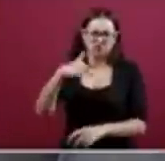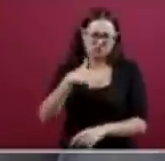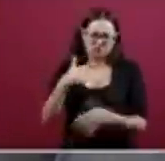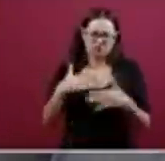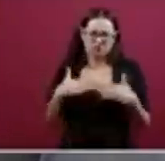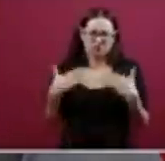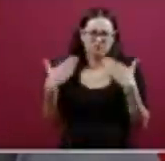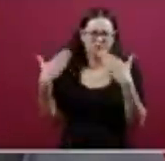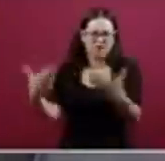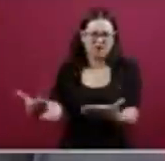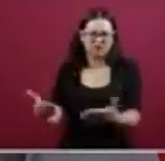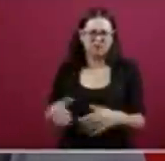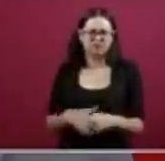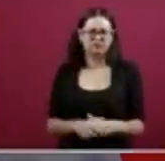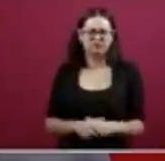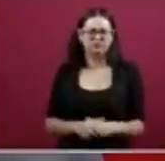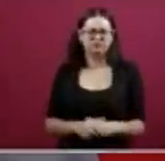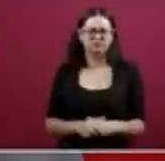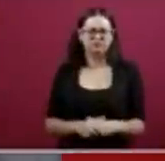pero